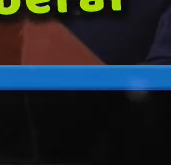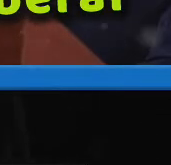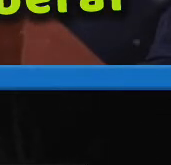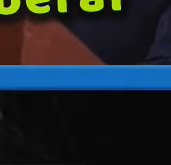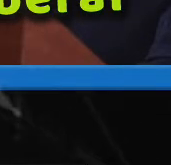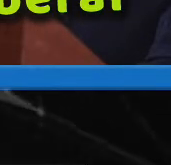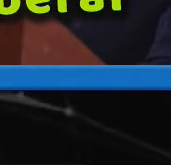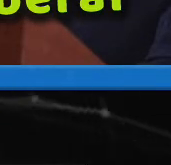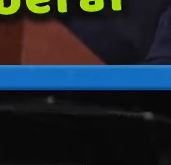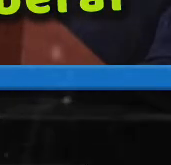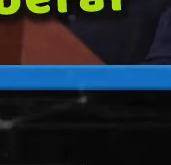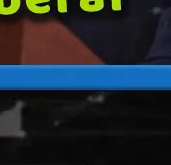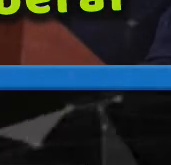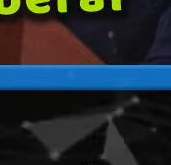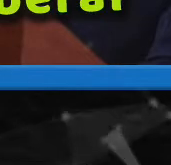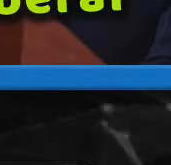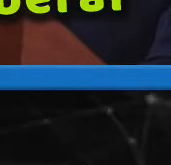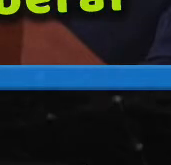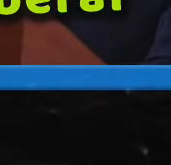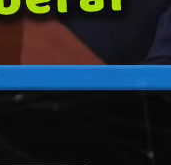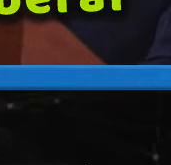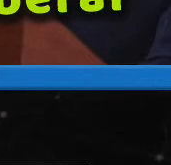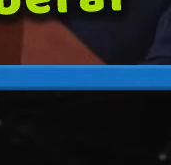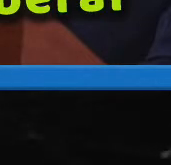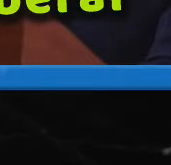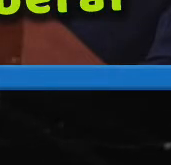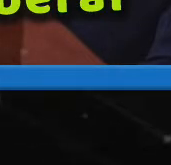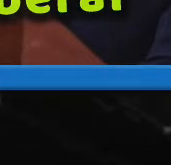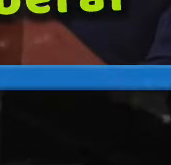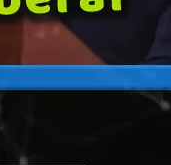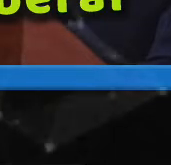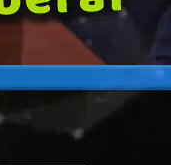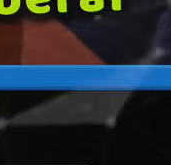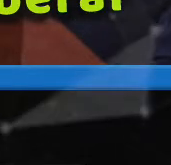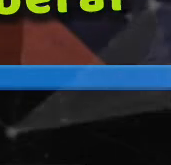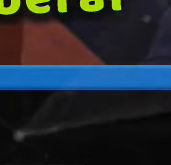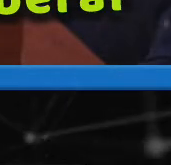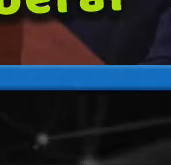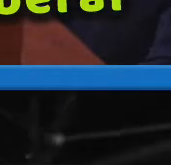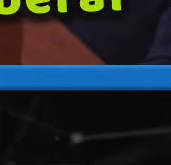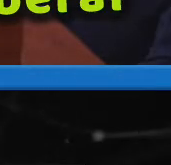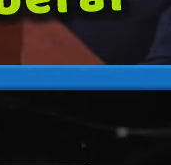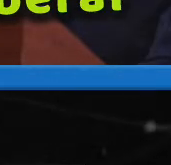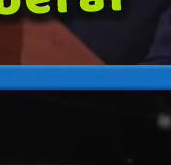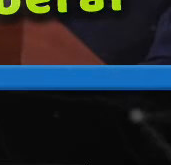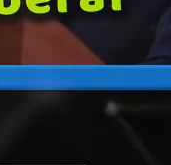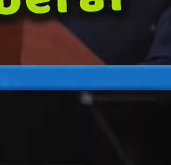La conferencia del presidente Andrés Manuel López Obrador en 5 minutos o menos.